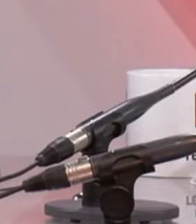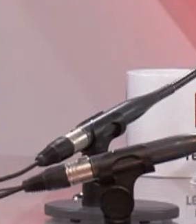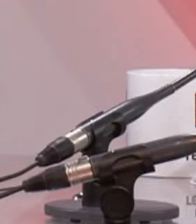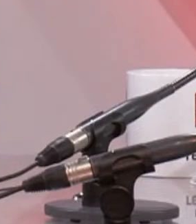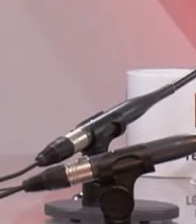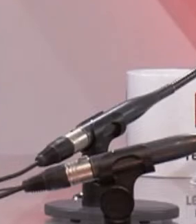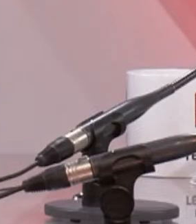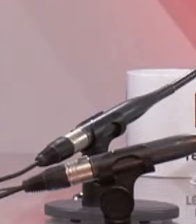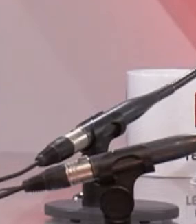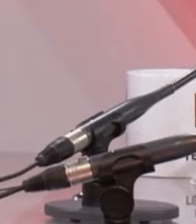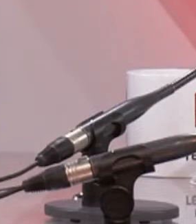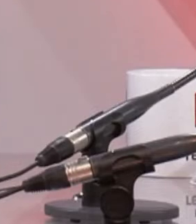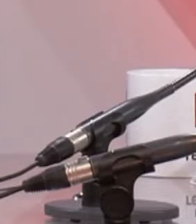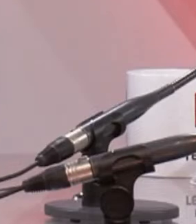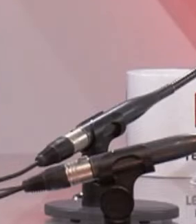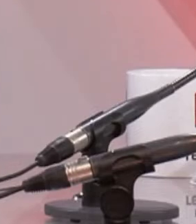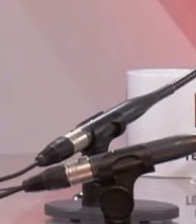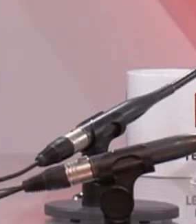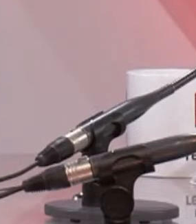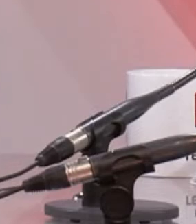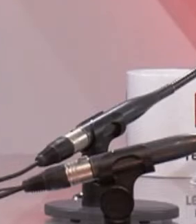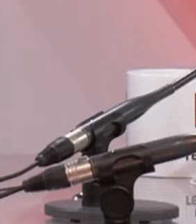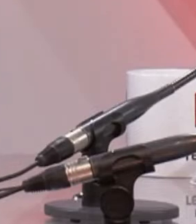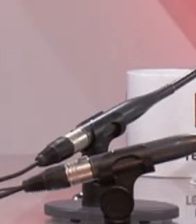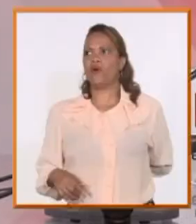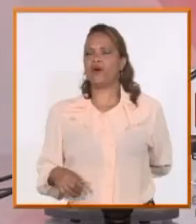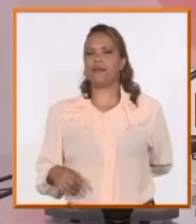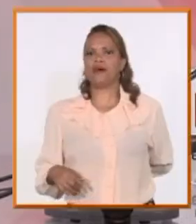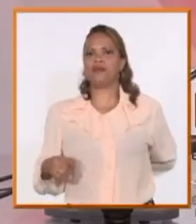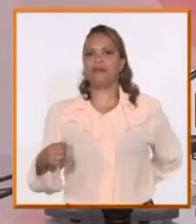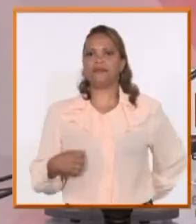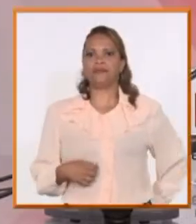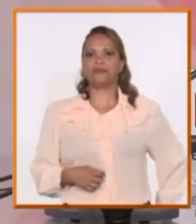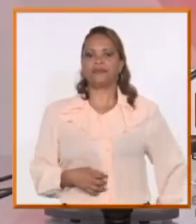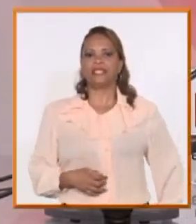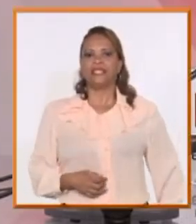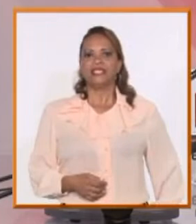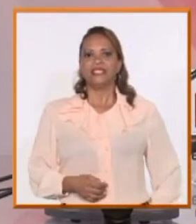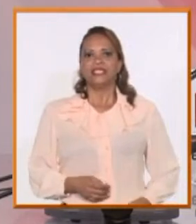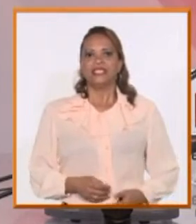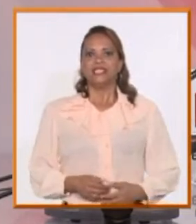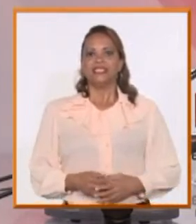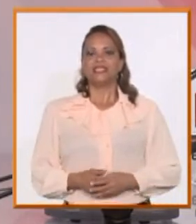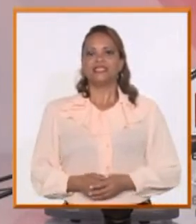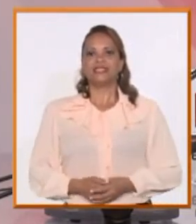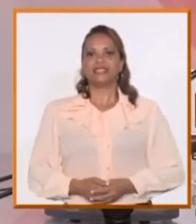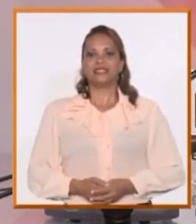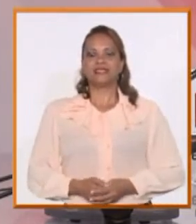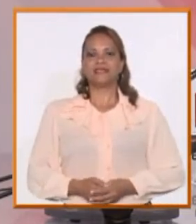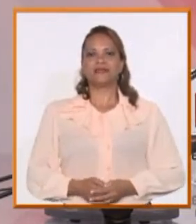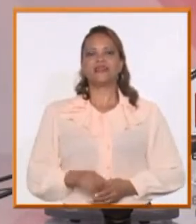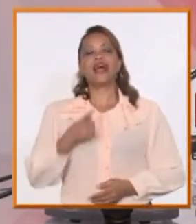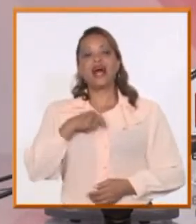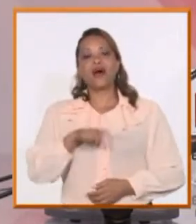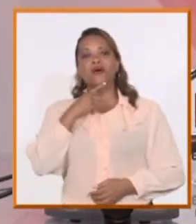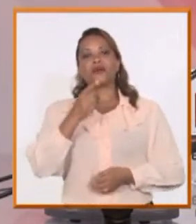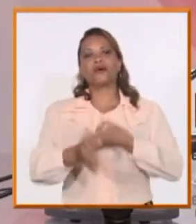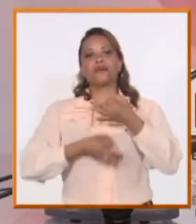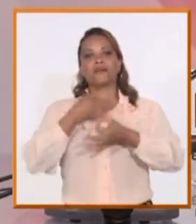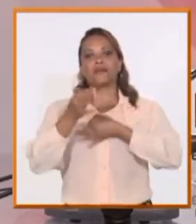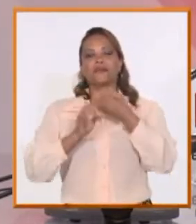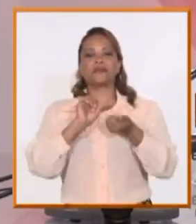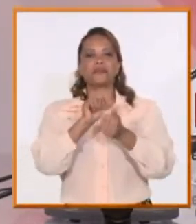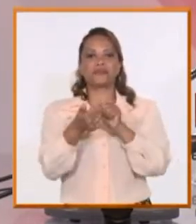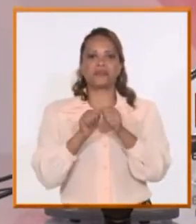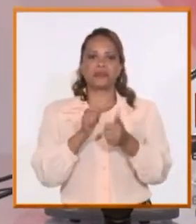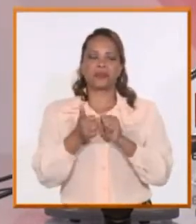sabíamos que iba a ser uno de los protagonistas de estos Juegos, quisimos que esta vez no viniera la lucha a la mesa, sino traer a un deporte que iba disminuido a